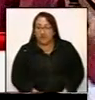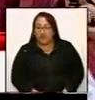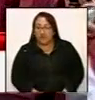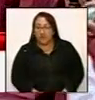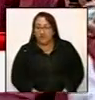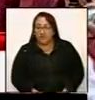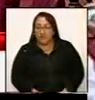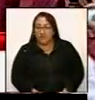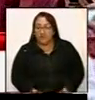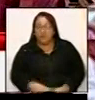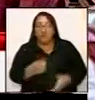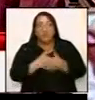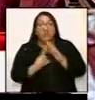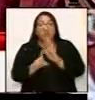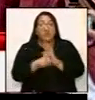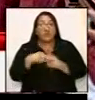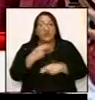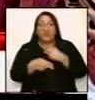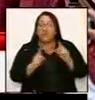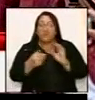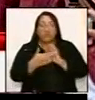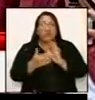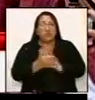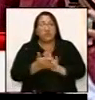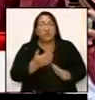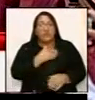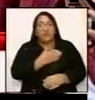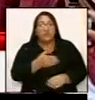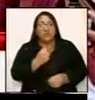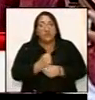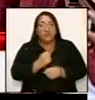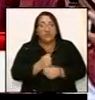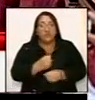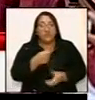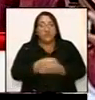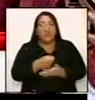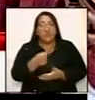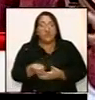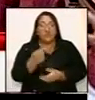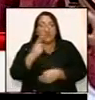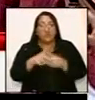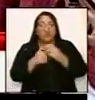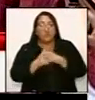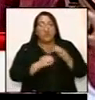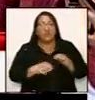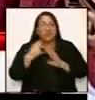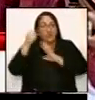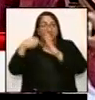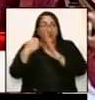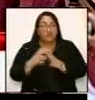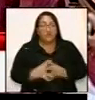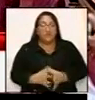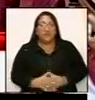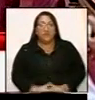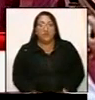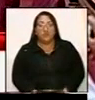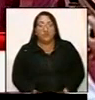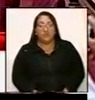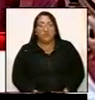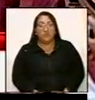forma, refiere que la legislación nacional no contempla beneficios tributarios específicos para la actividad cinematográfica.